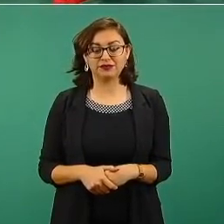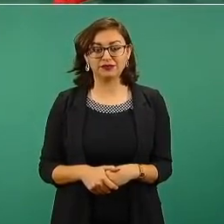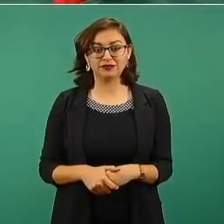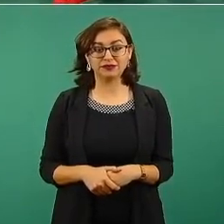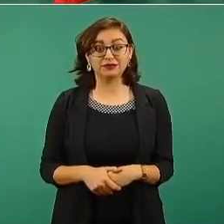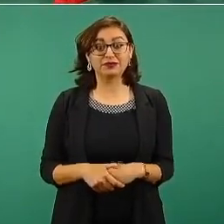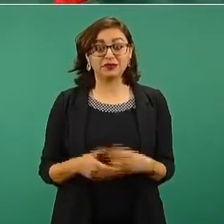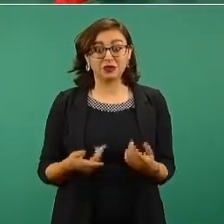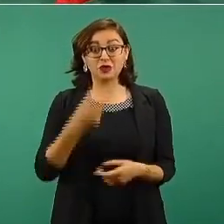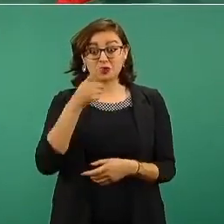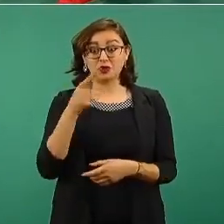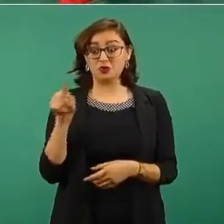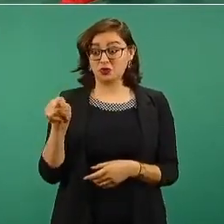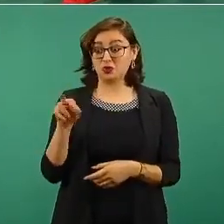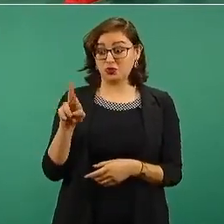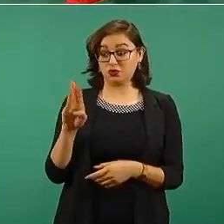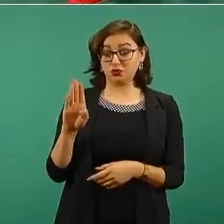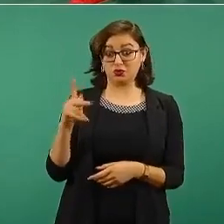a la señora, ¿no?